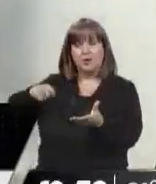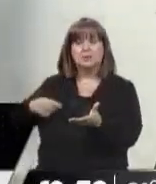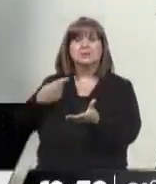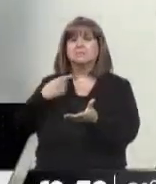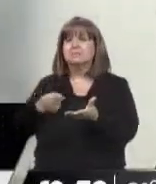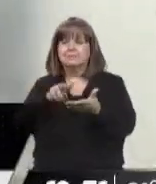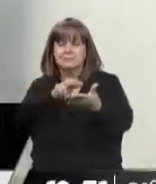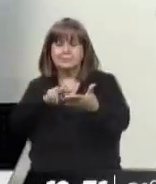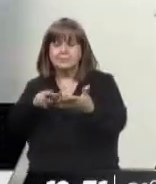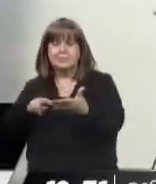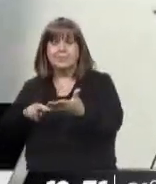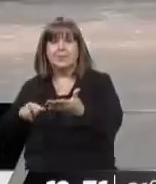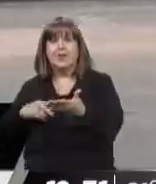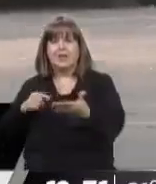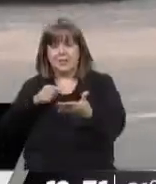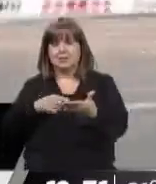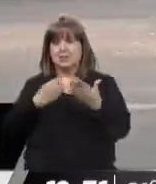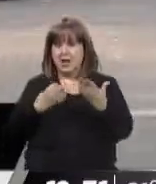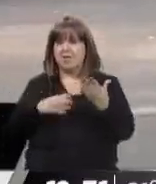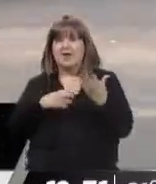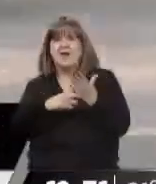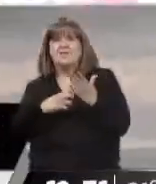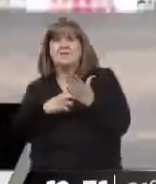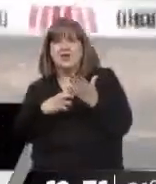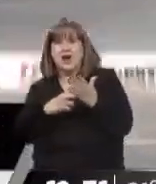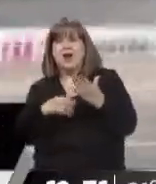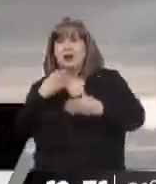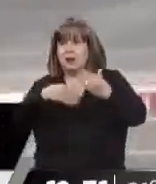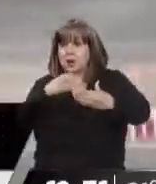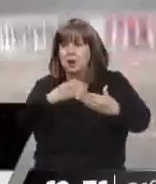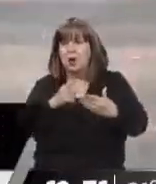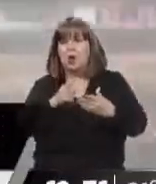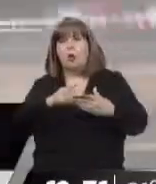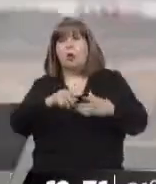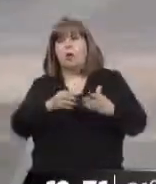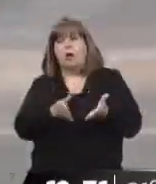la causa y que defina si avala o no la investigación del fiscal Carlos Torres.